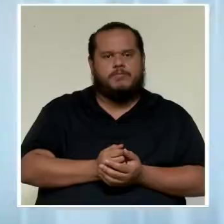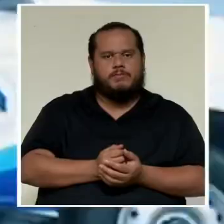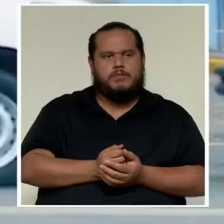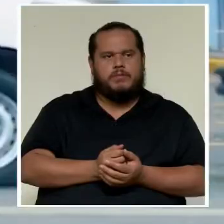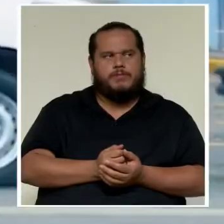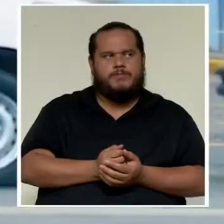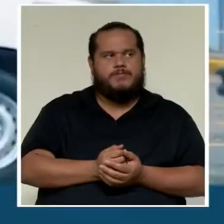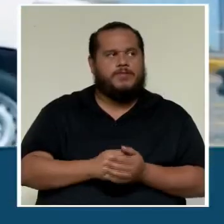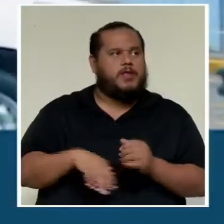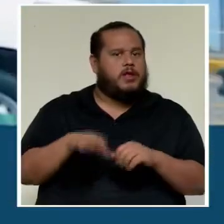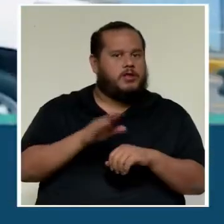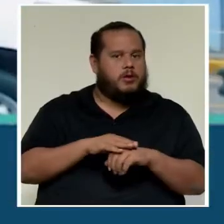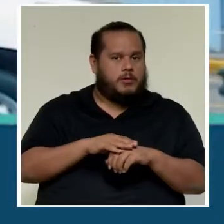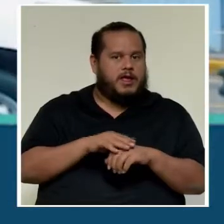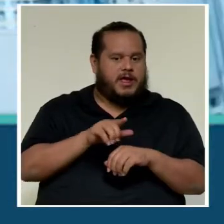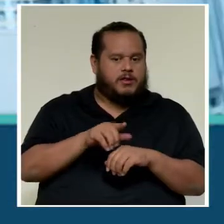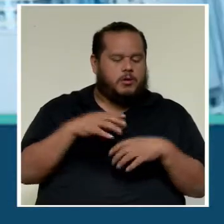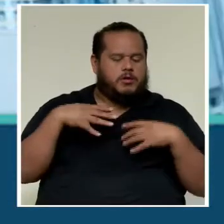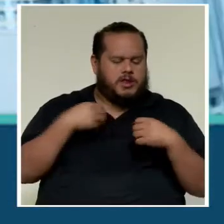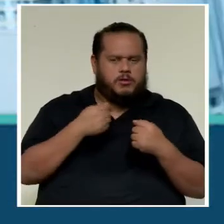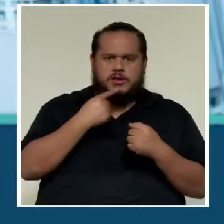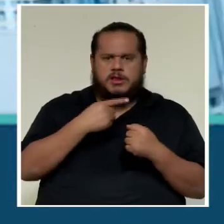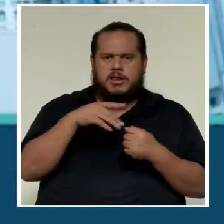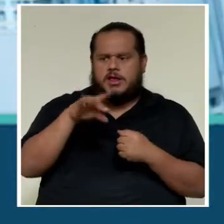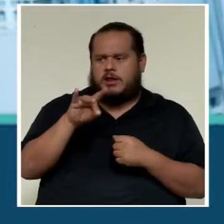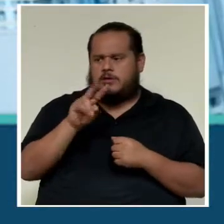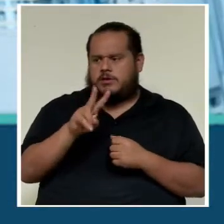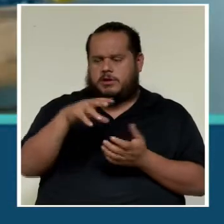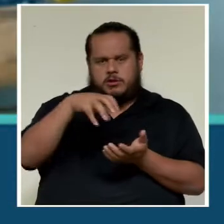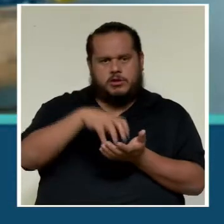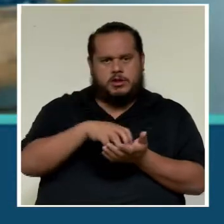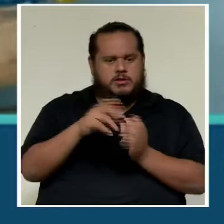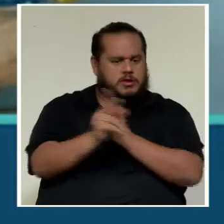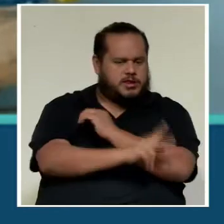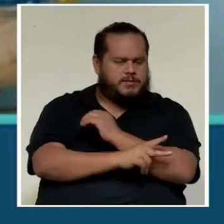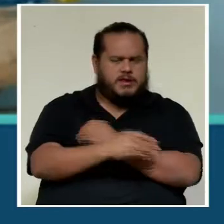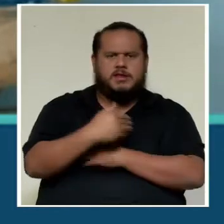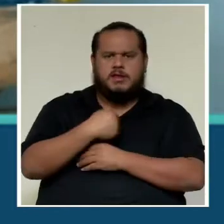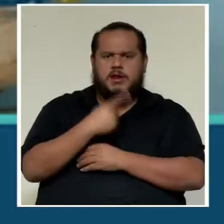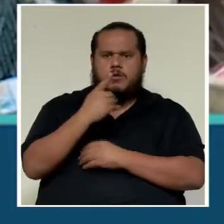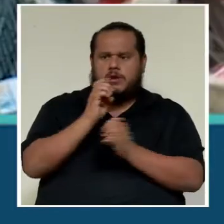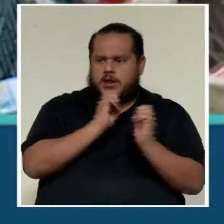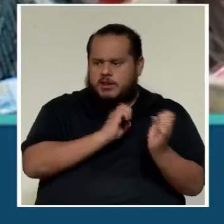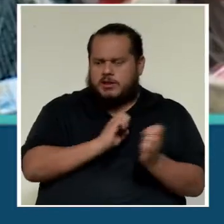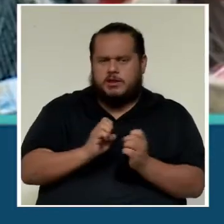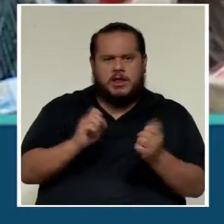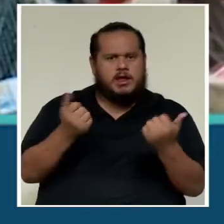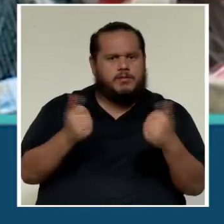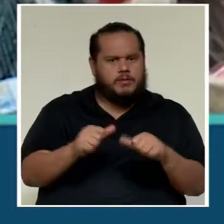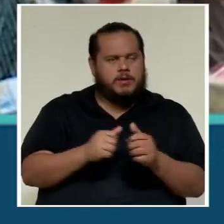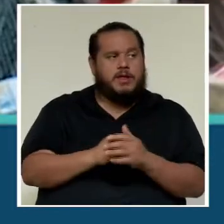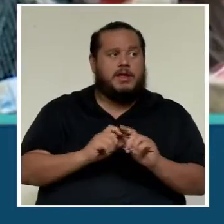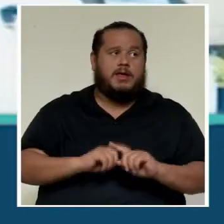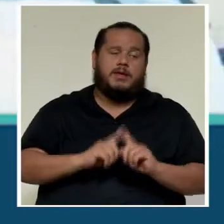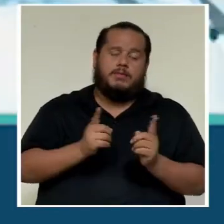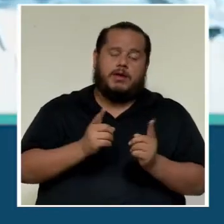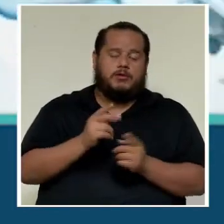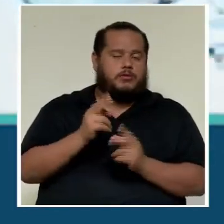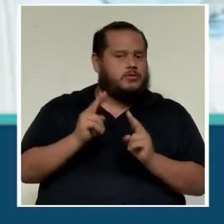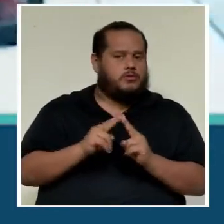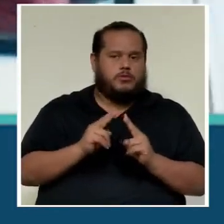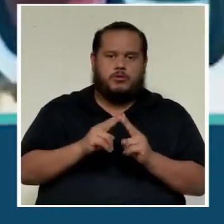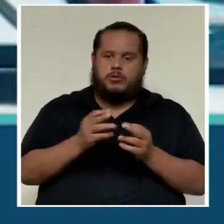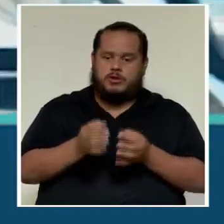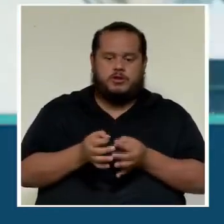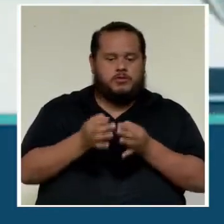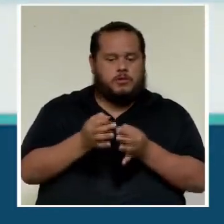Al respecto, Salud afirma que los 82 cantones del país disponen de una estrategia aprobada, sin embargo desconocen su